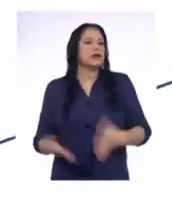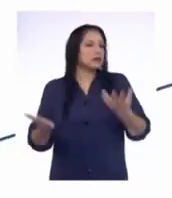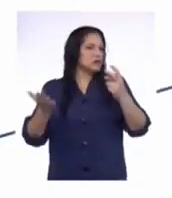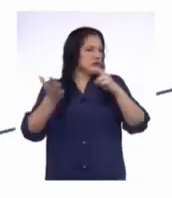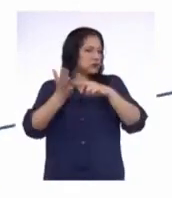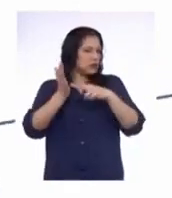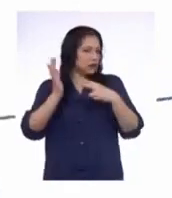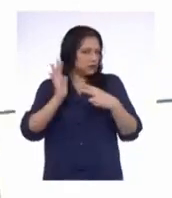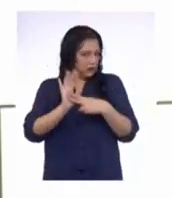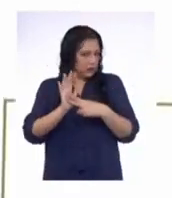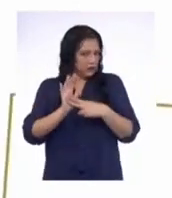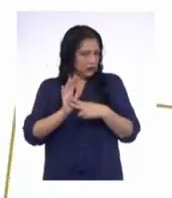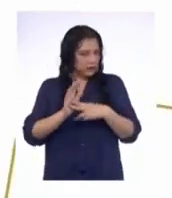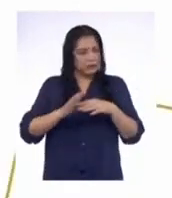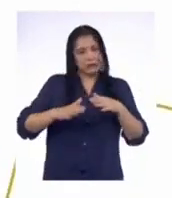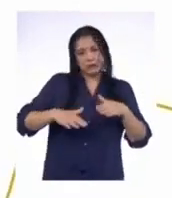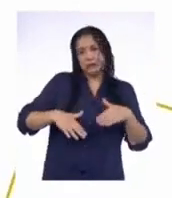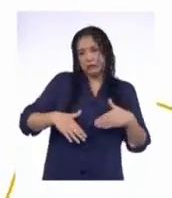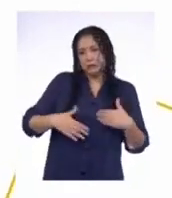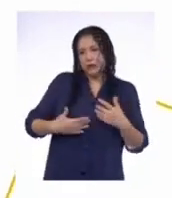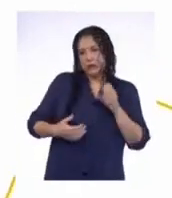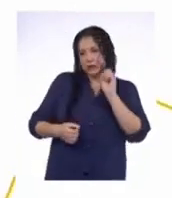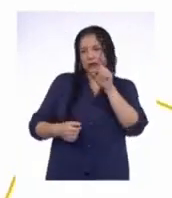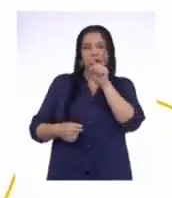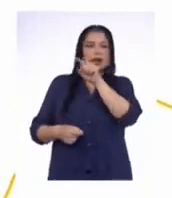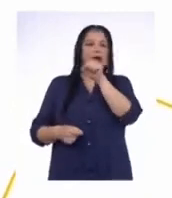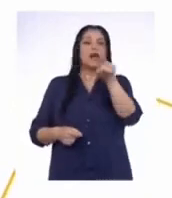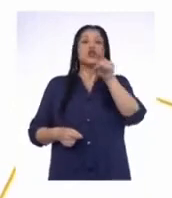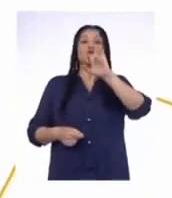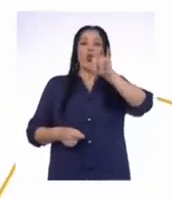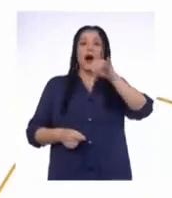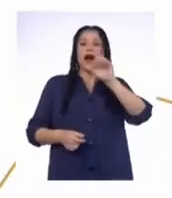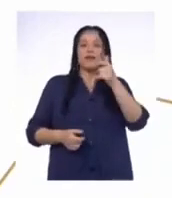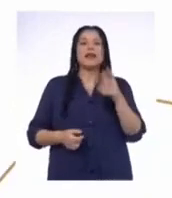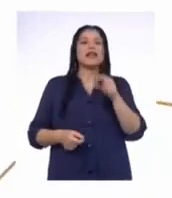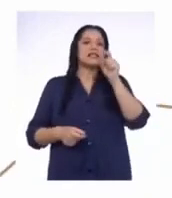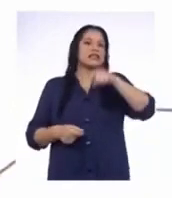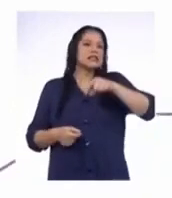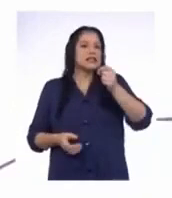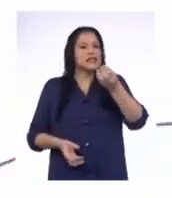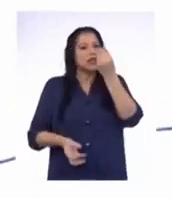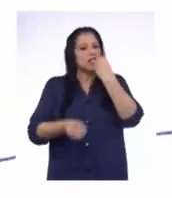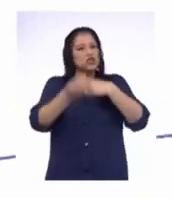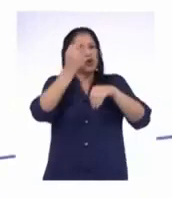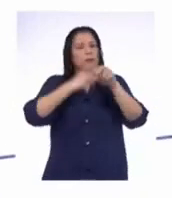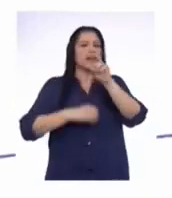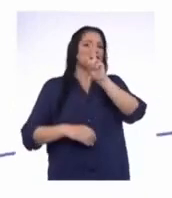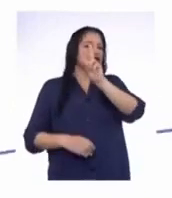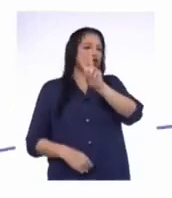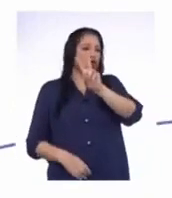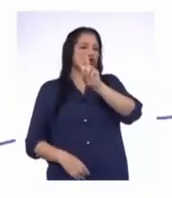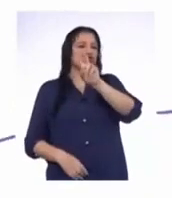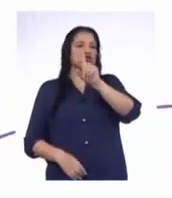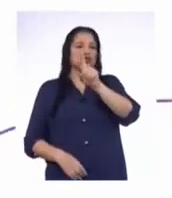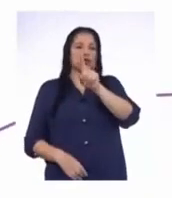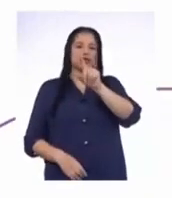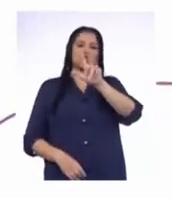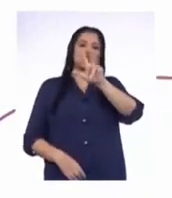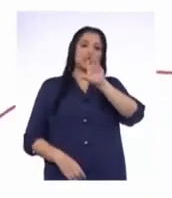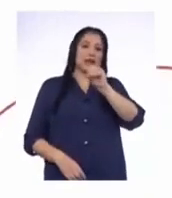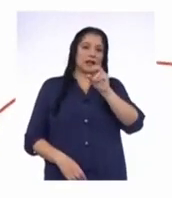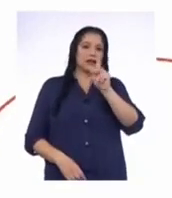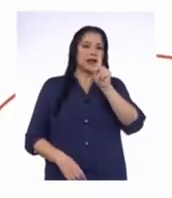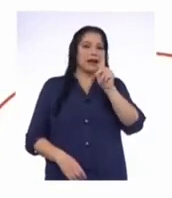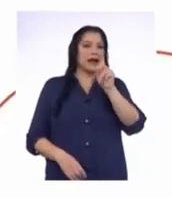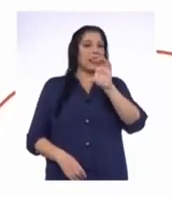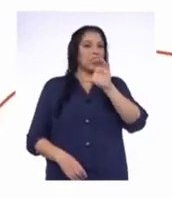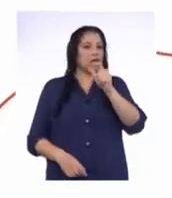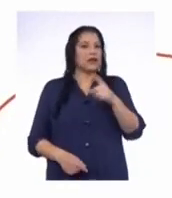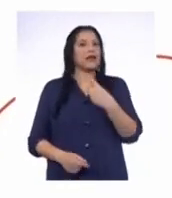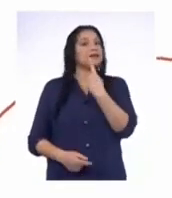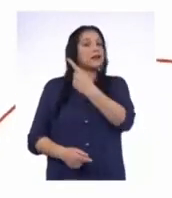tanto, podemos decir que Javier requiere mínimamente 2130 kilocalorías